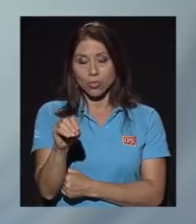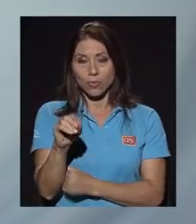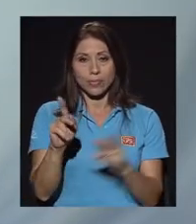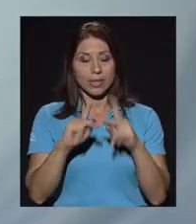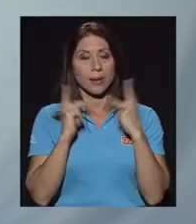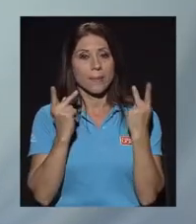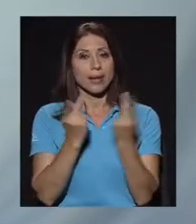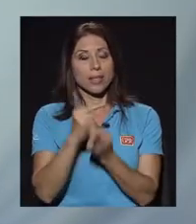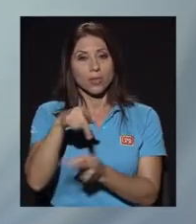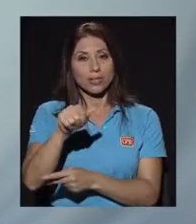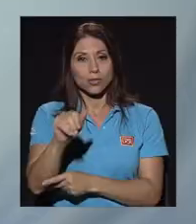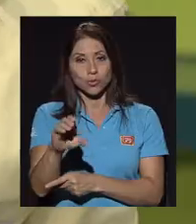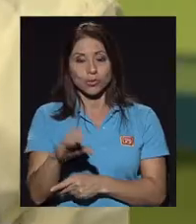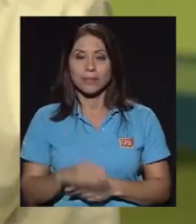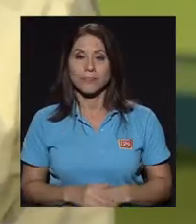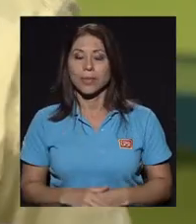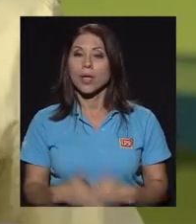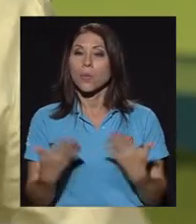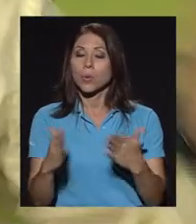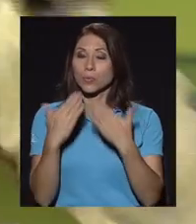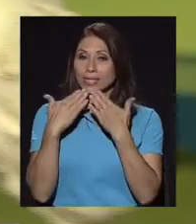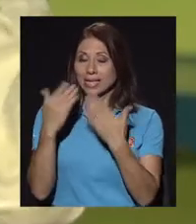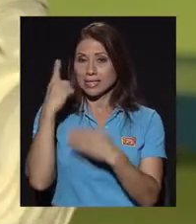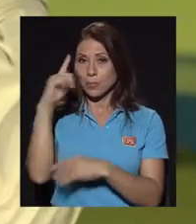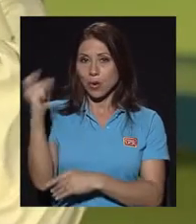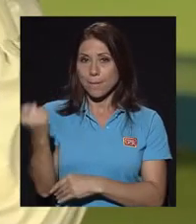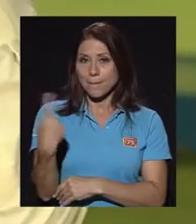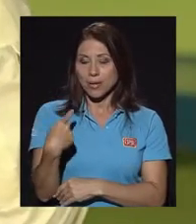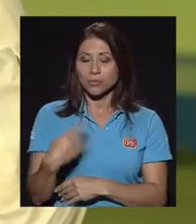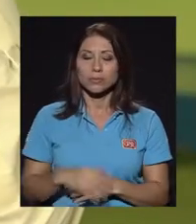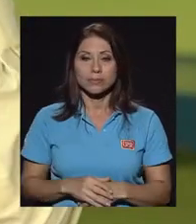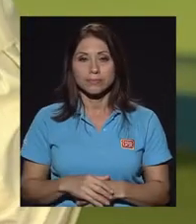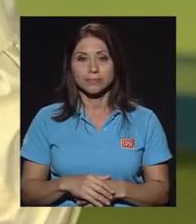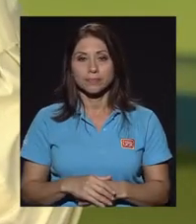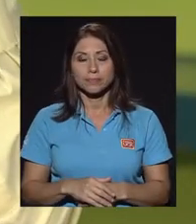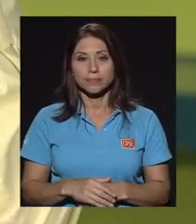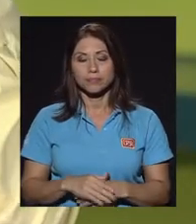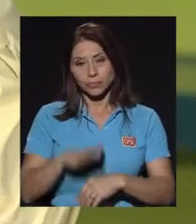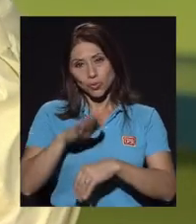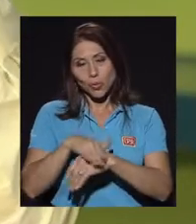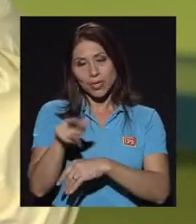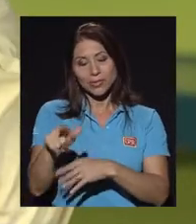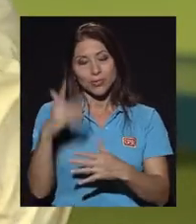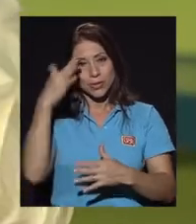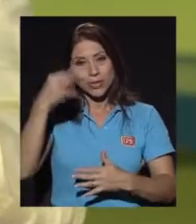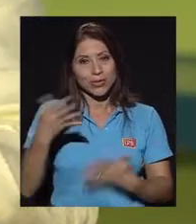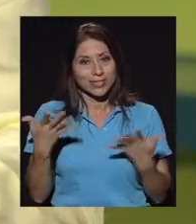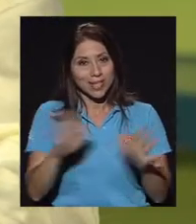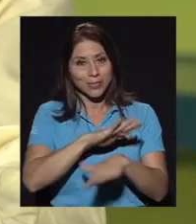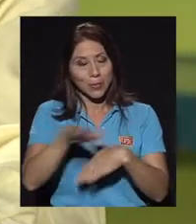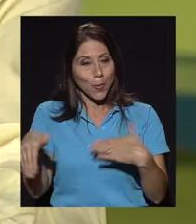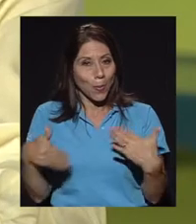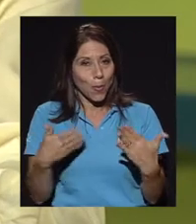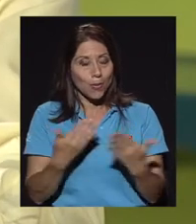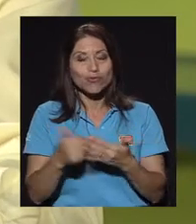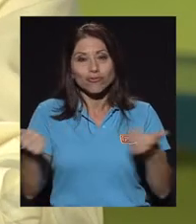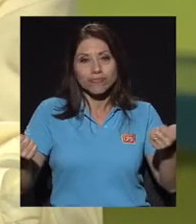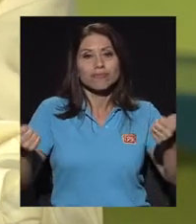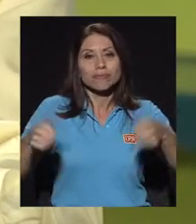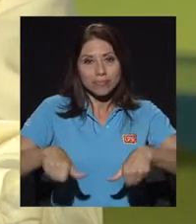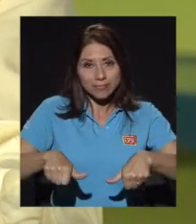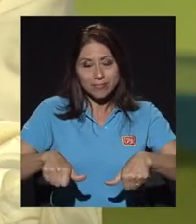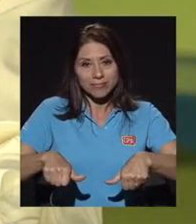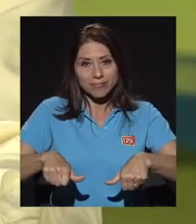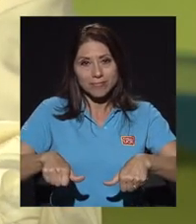Ciudadana. Bueno, muchas gracias por la pregunta. Con respecto a eso, bueno, yo creo que ya todos llegamos a consenso